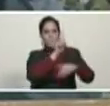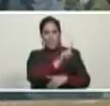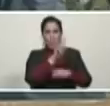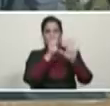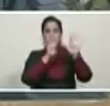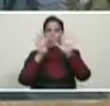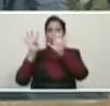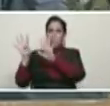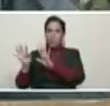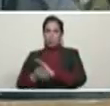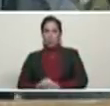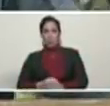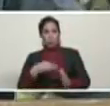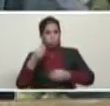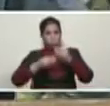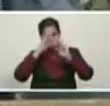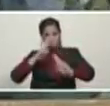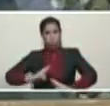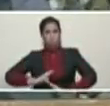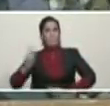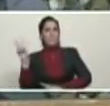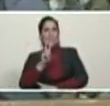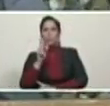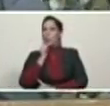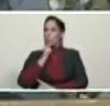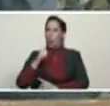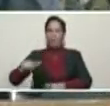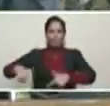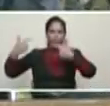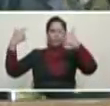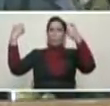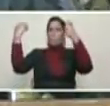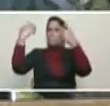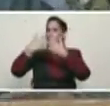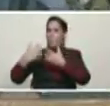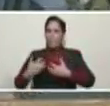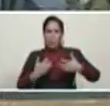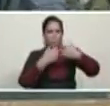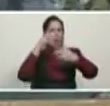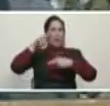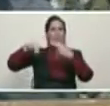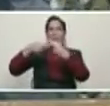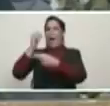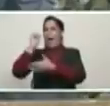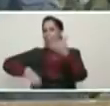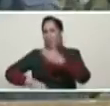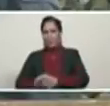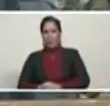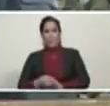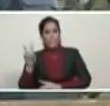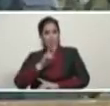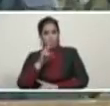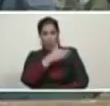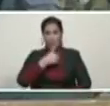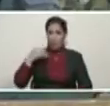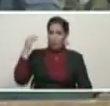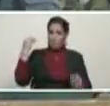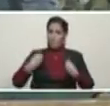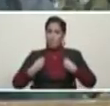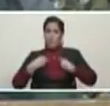Hagámonos respetar. Venezuela no quiere conflicto con nadie. Venezuela quiere vivir en